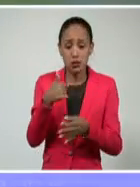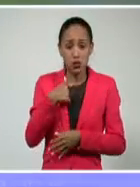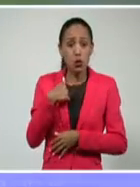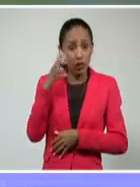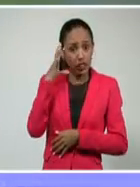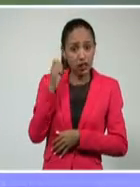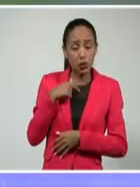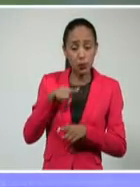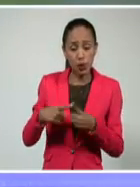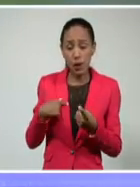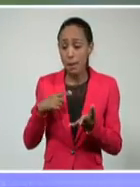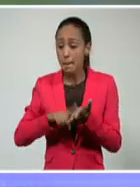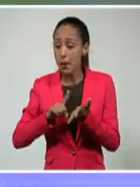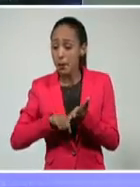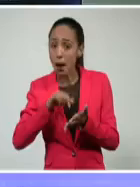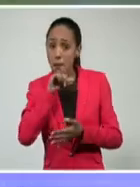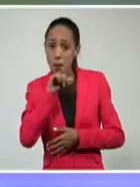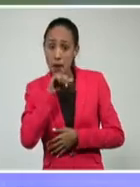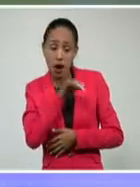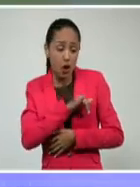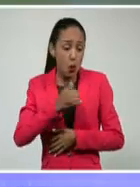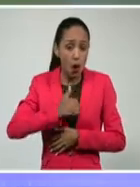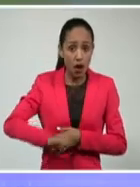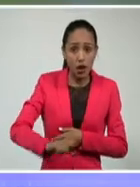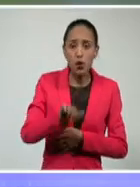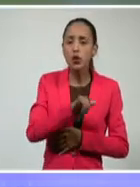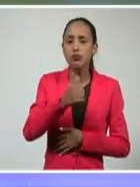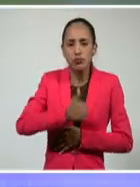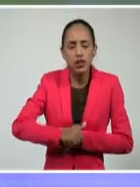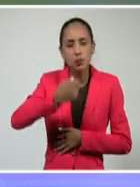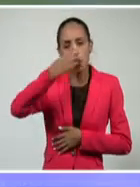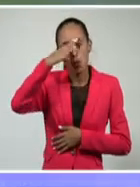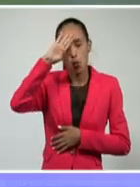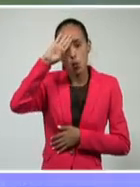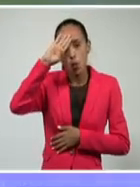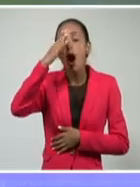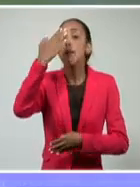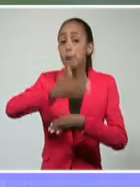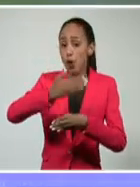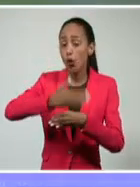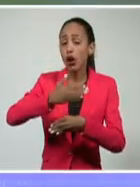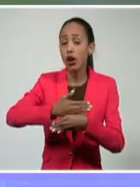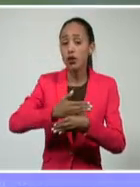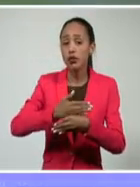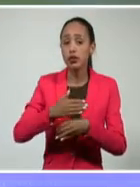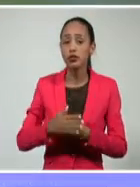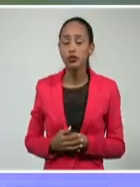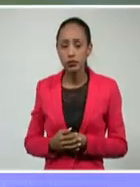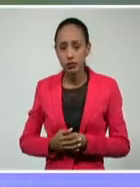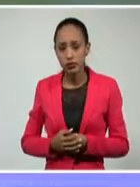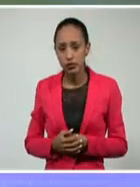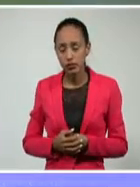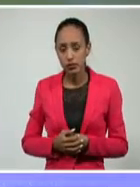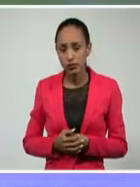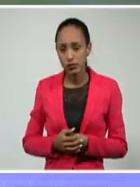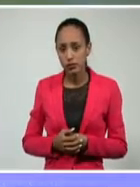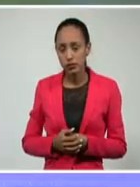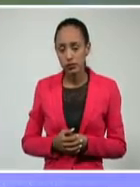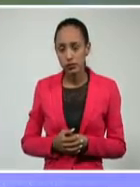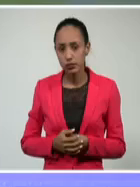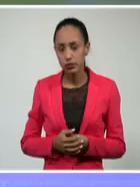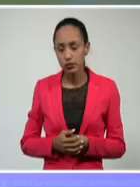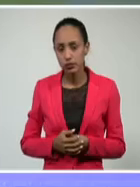que yo, y mi hijo también, nacimos en un país bloqueado. Y es como si fuera un sino, una especie de